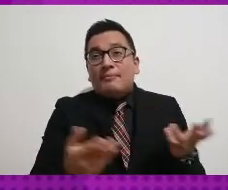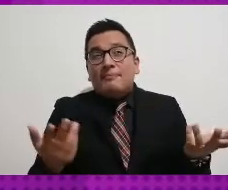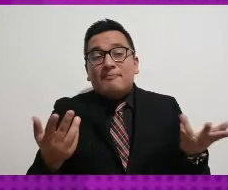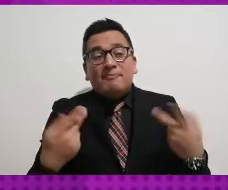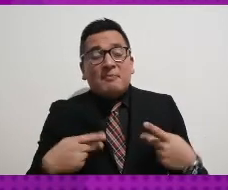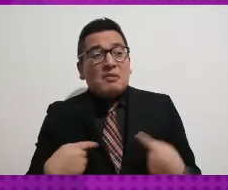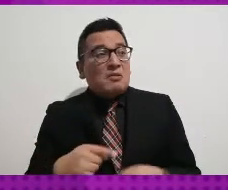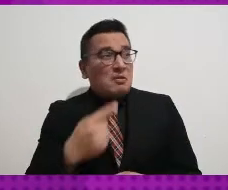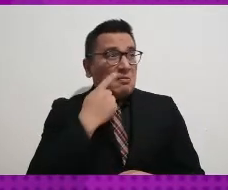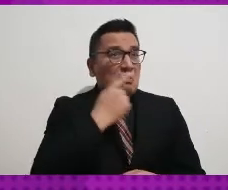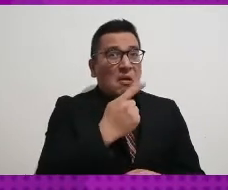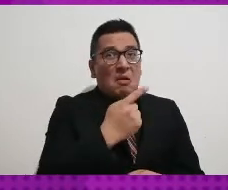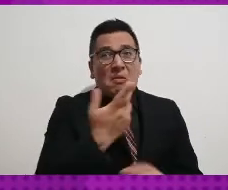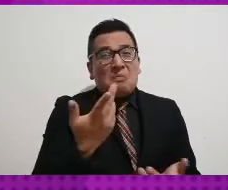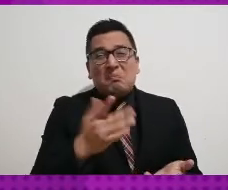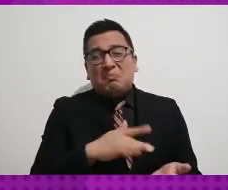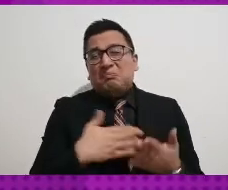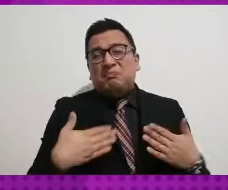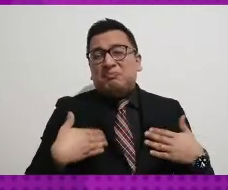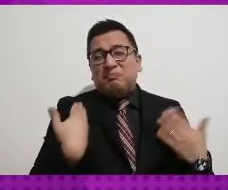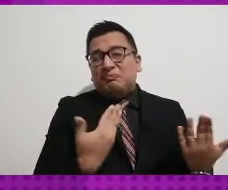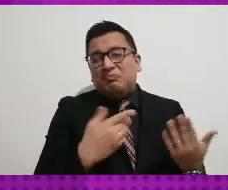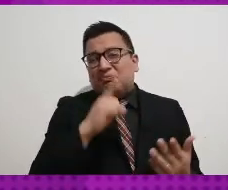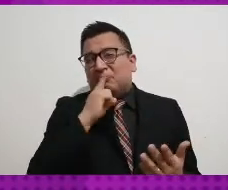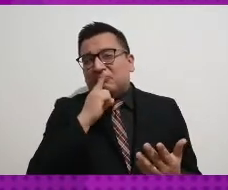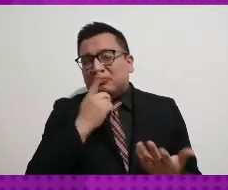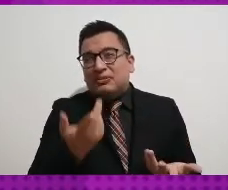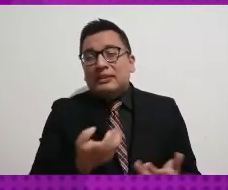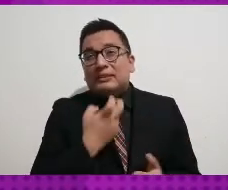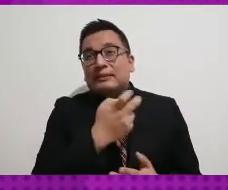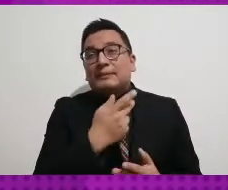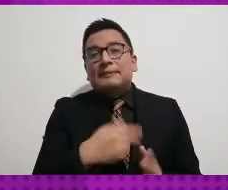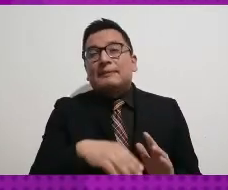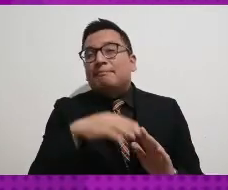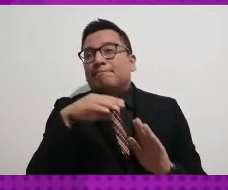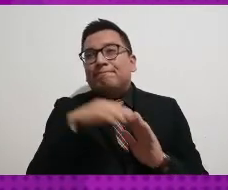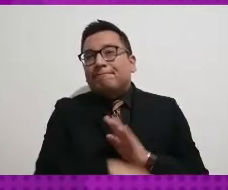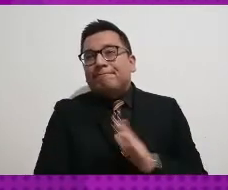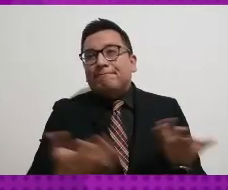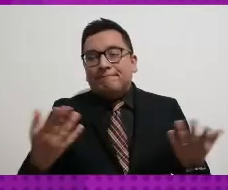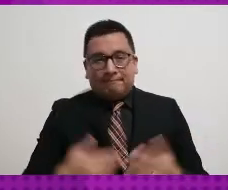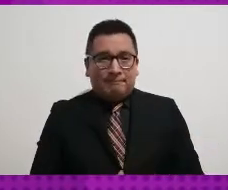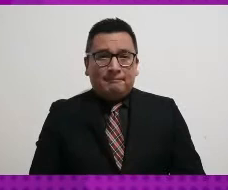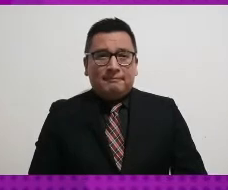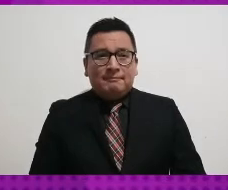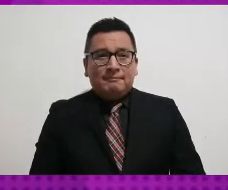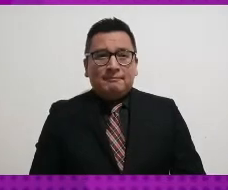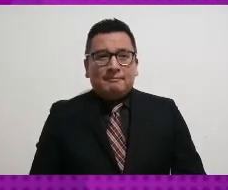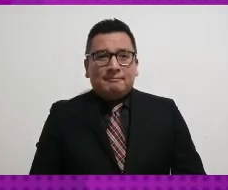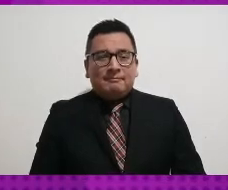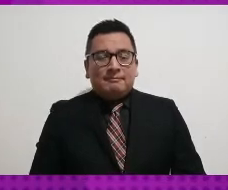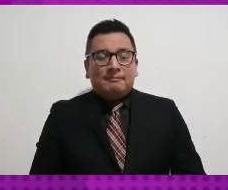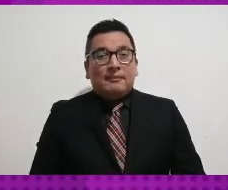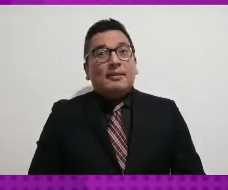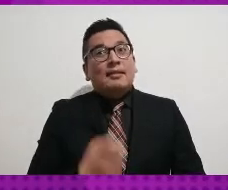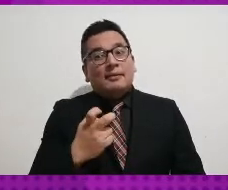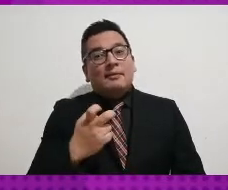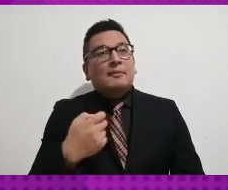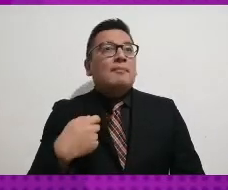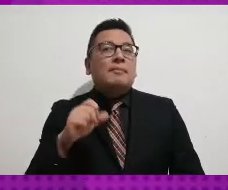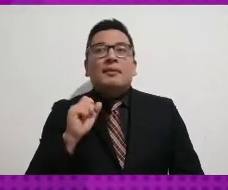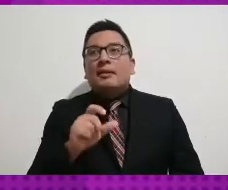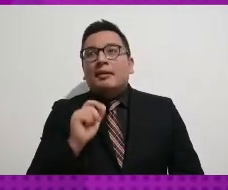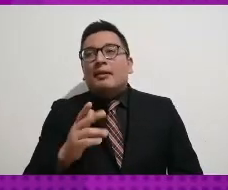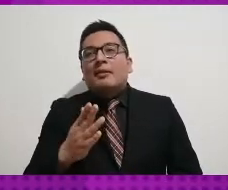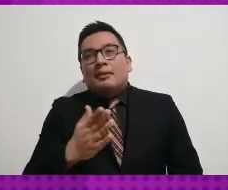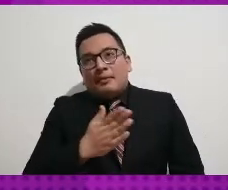la ciudadanía no les ha dado su voto de confianza y en consecuencia el triunfo en cada contienda electoral. Yo también, valga la